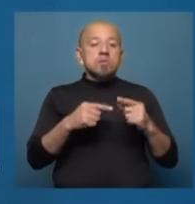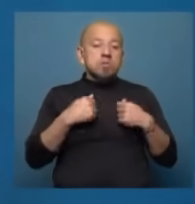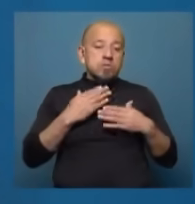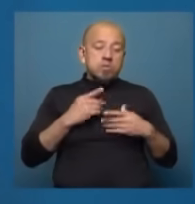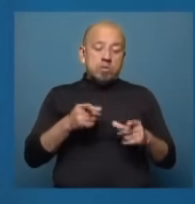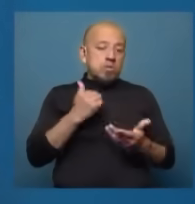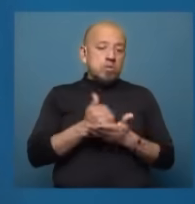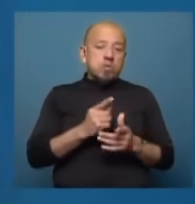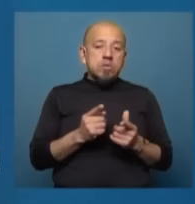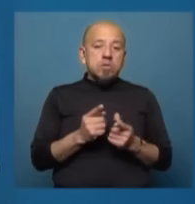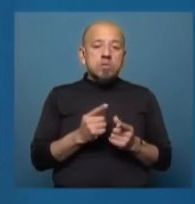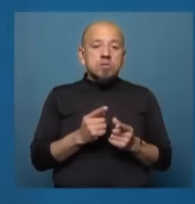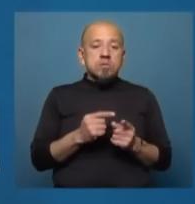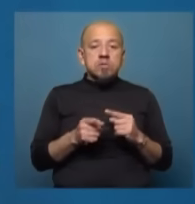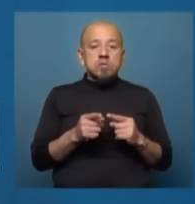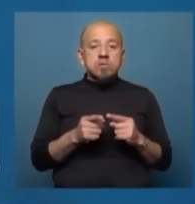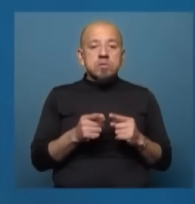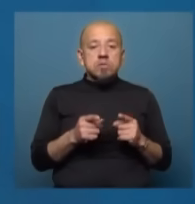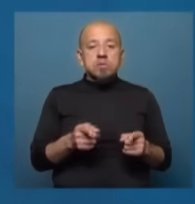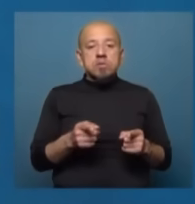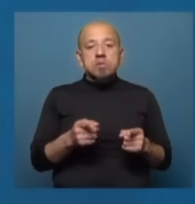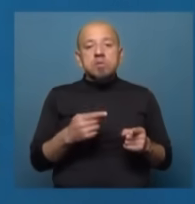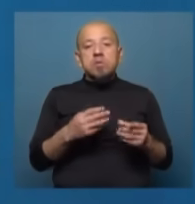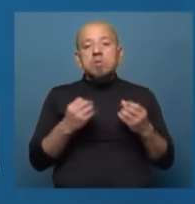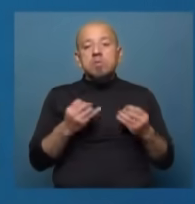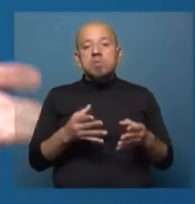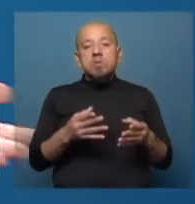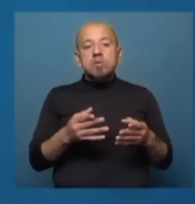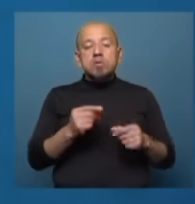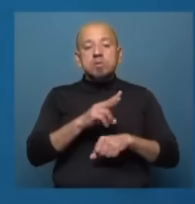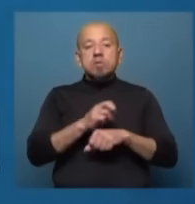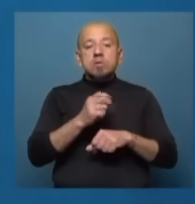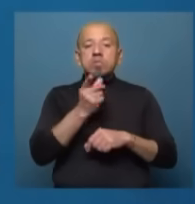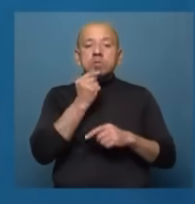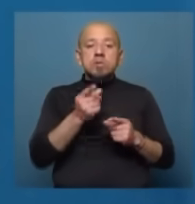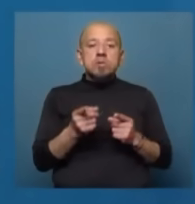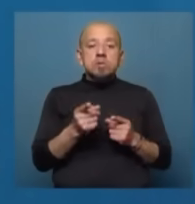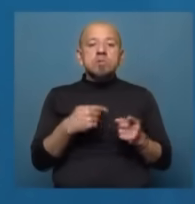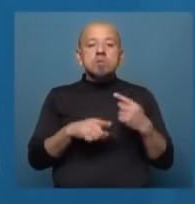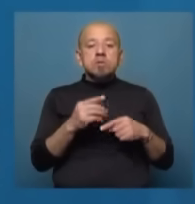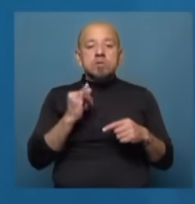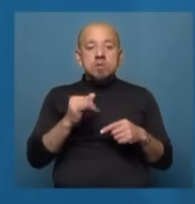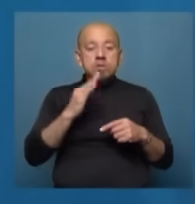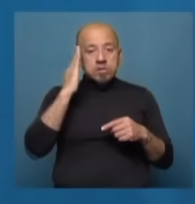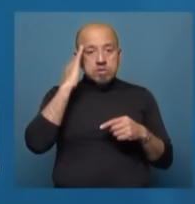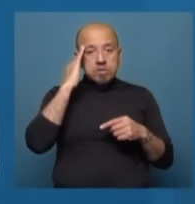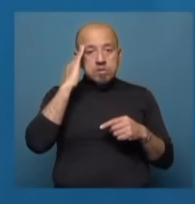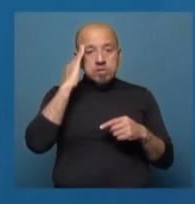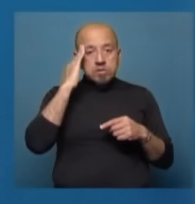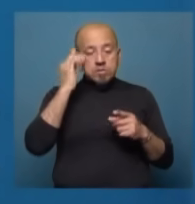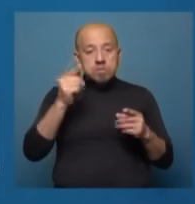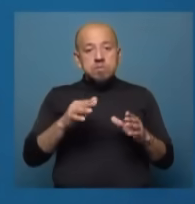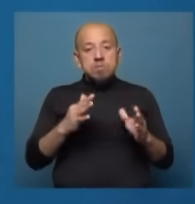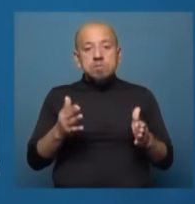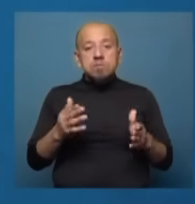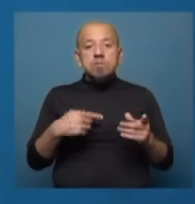no participo directamente esas de esas actuaciones porque es fiscalía policía no pero sé que es así y mitad del vaso